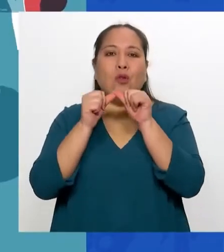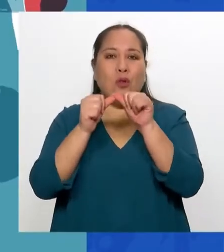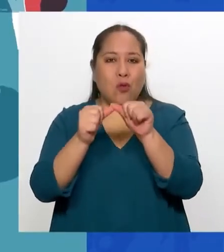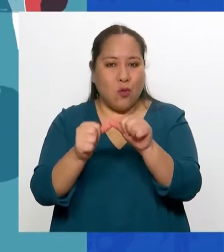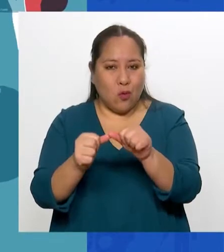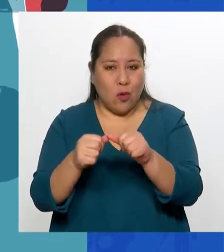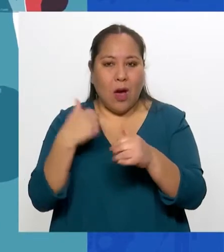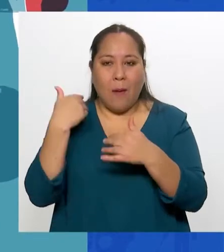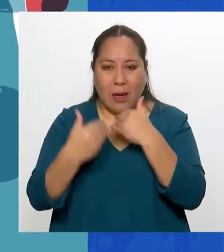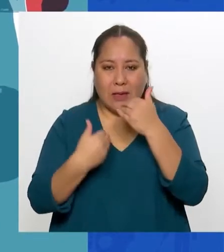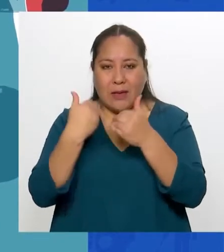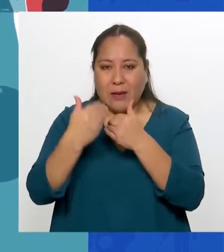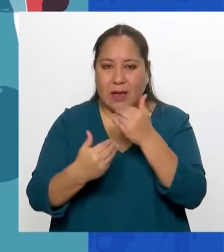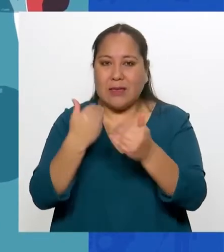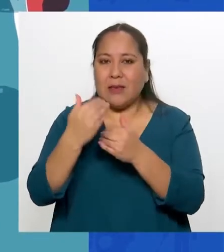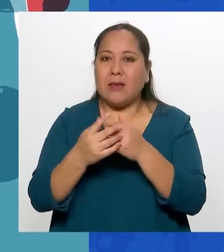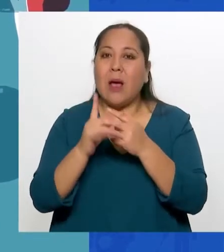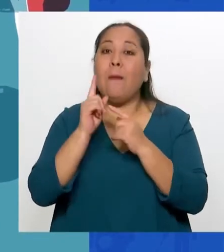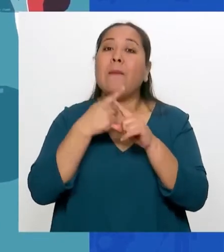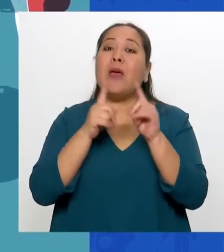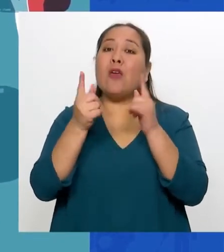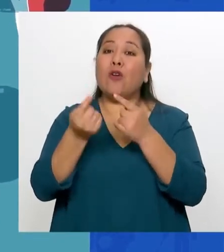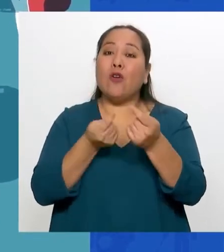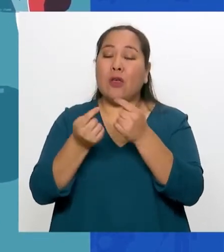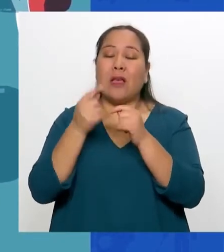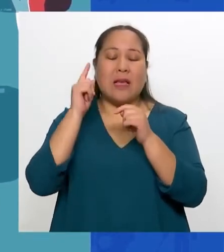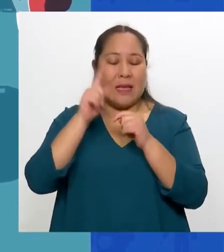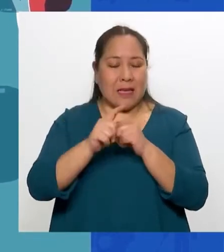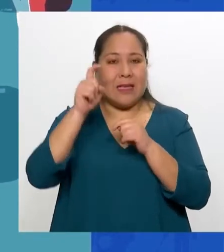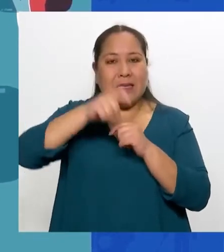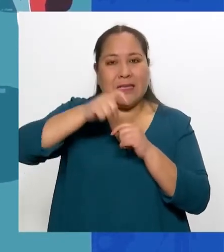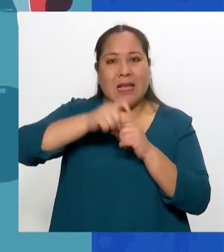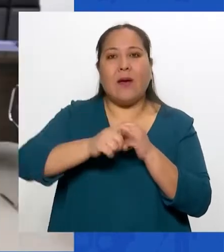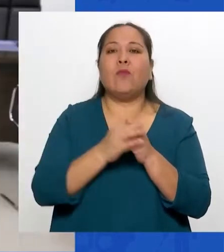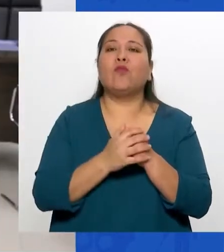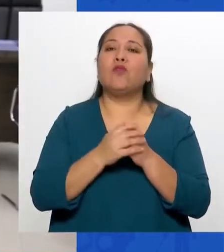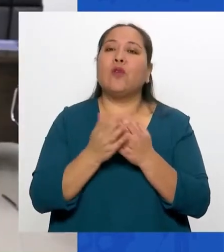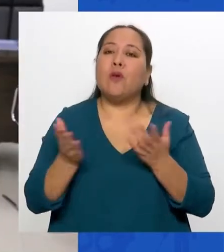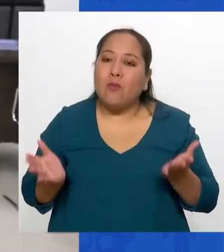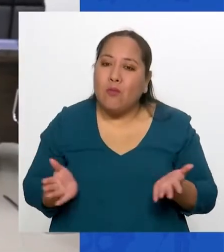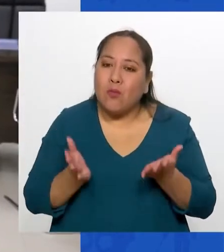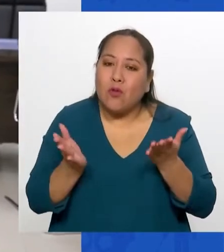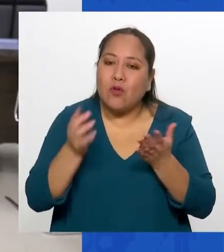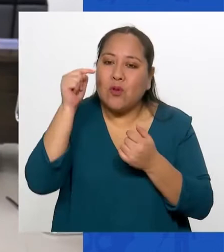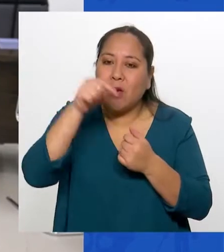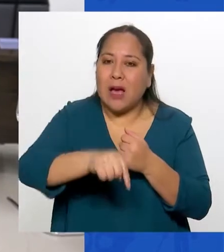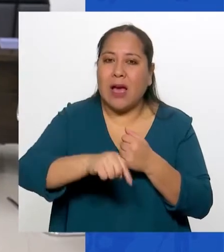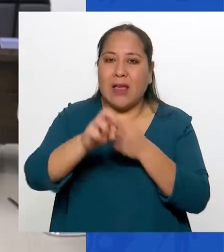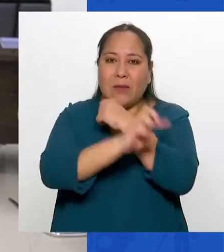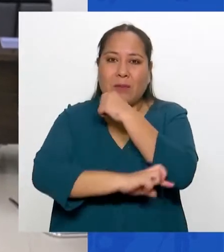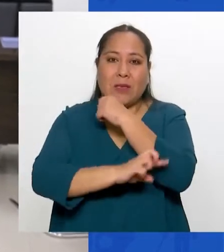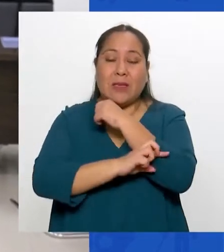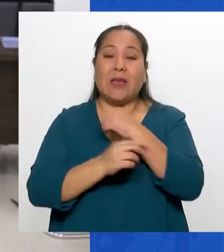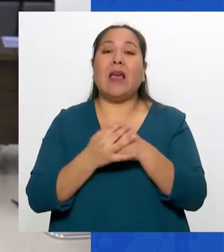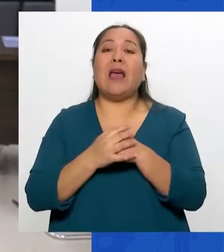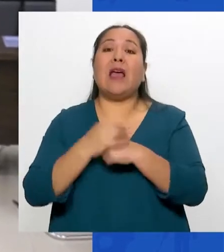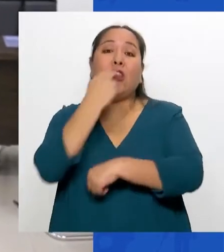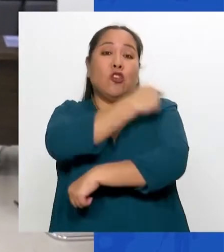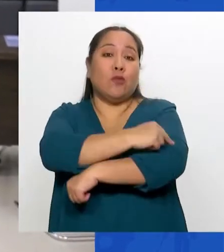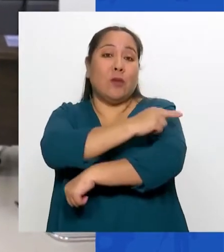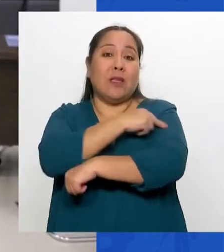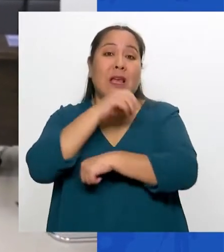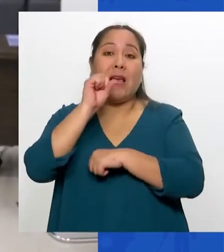manejemos. Avanza, avanza, Avanza, avanza. avanza. Pero acá hay un aspecto bien importante que tenemos que darle y le estamos dando impulso acá en el país. El Hospital